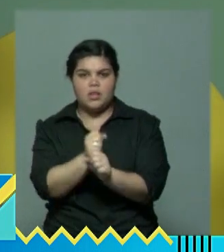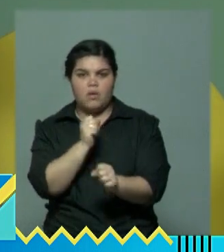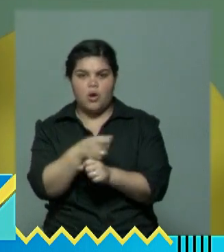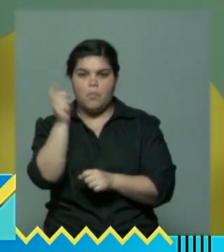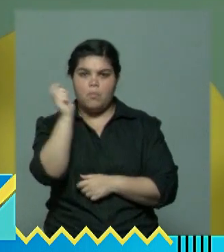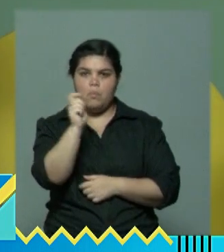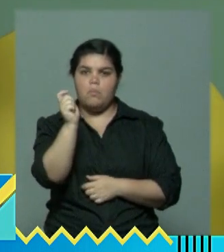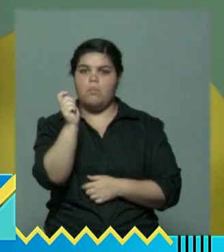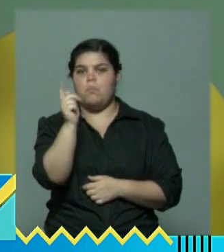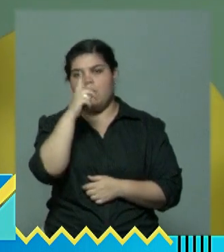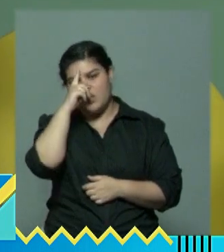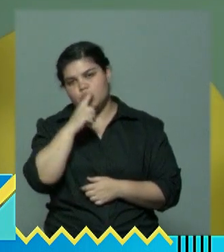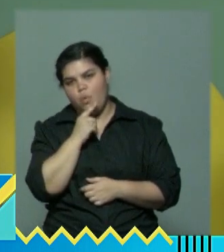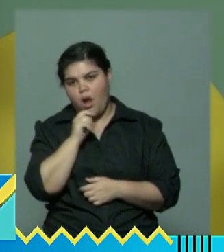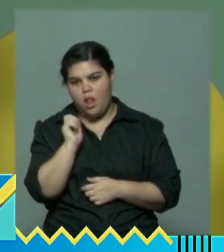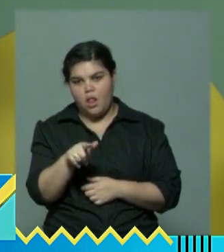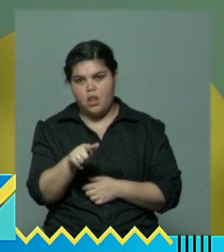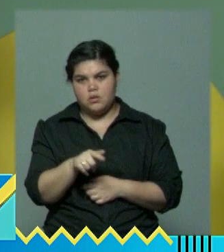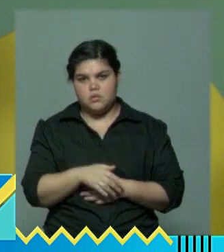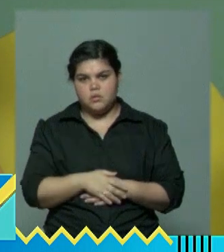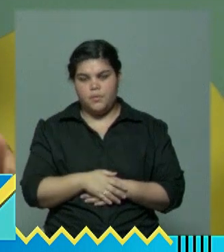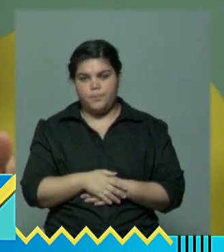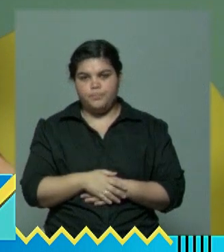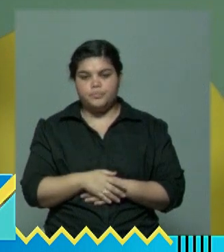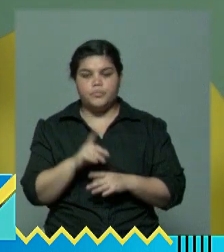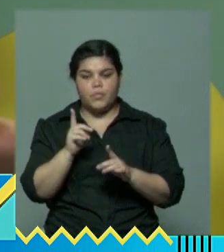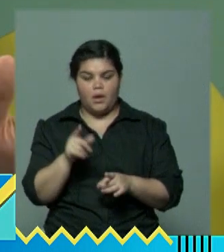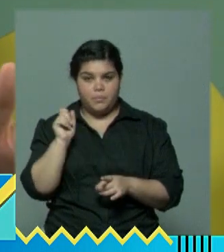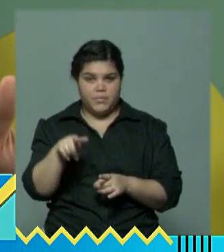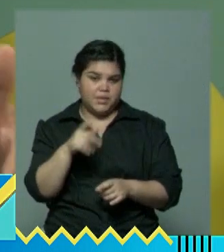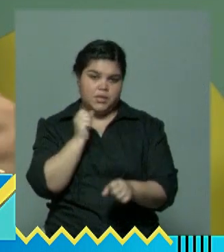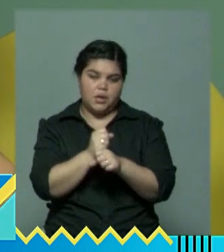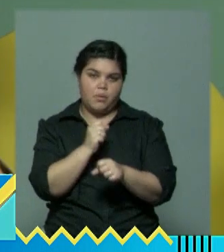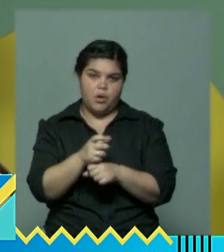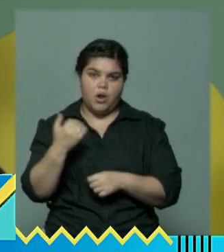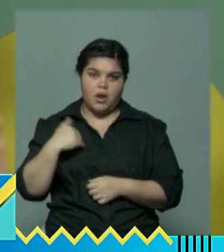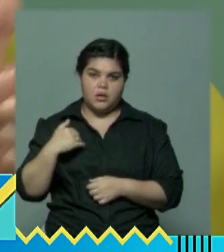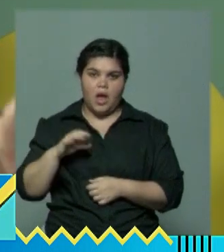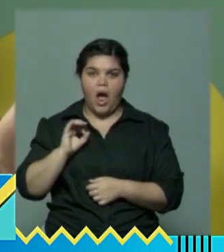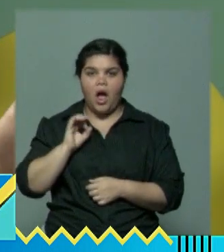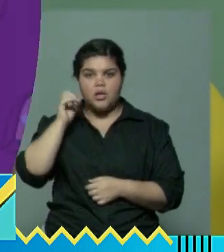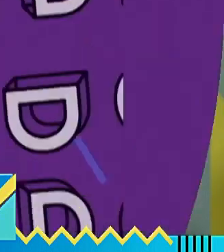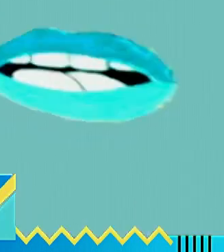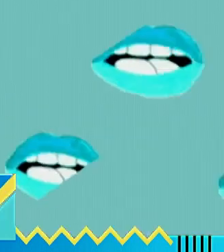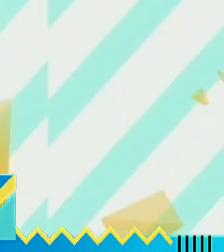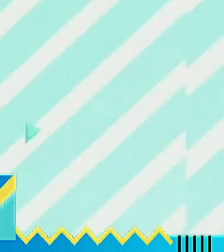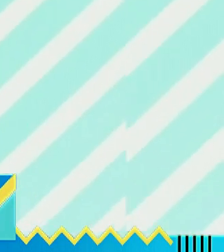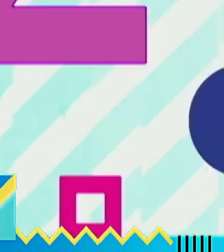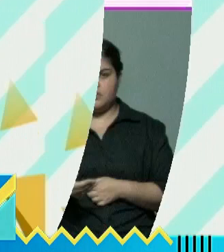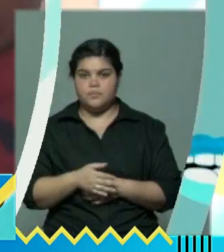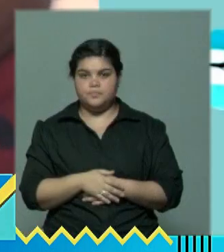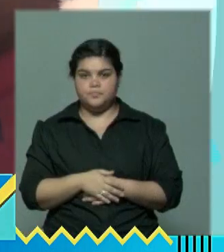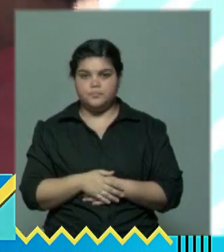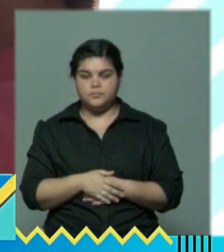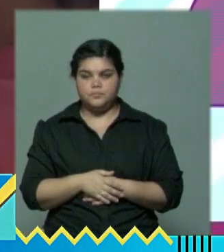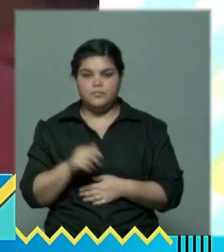mes. En ese esquema, el trabajador argentino en los últimos 10 años se había empobrecido respecto al trabajo a